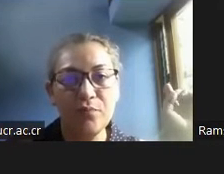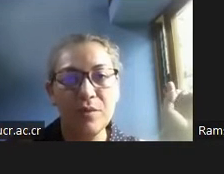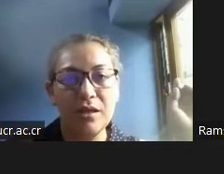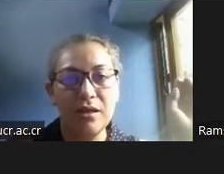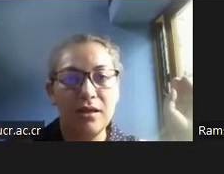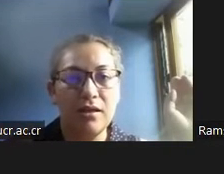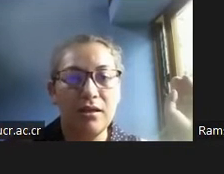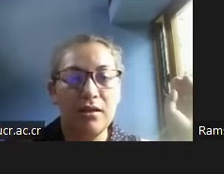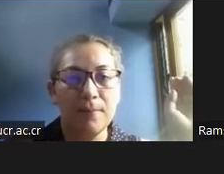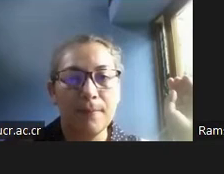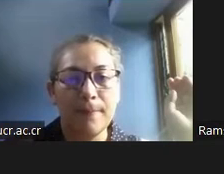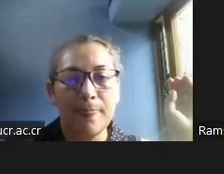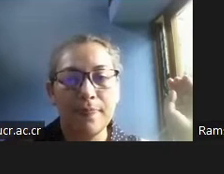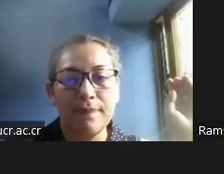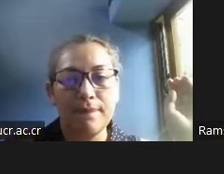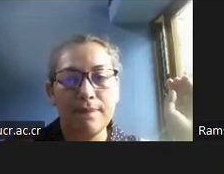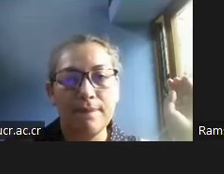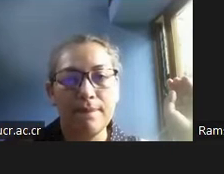video.